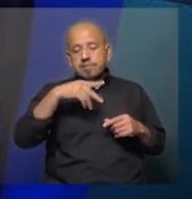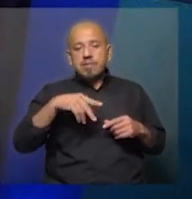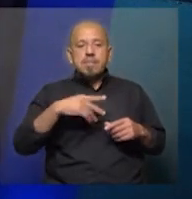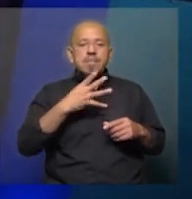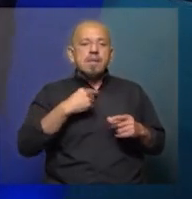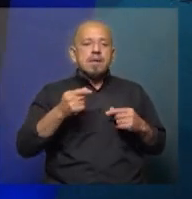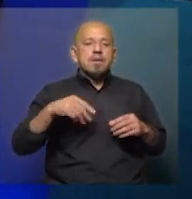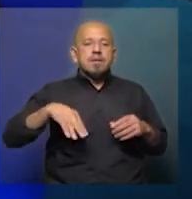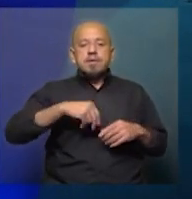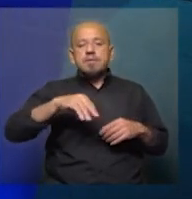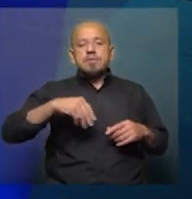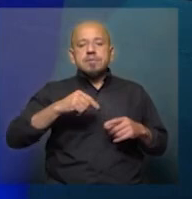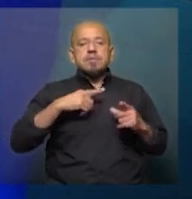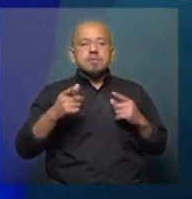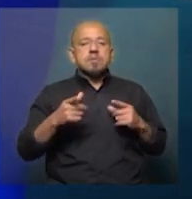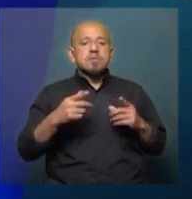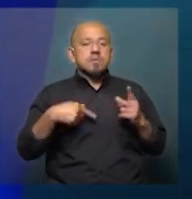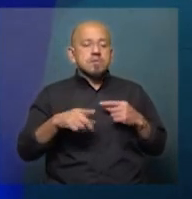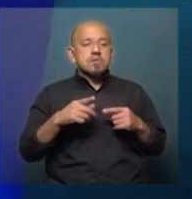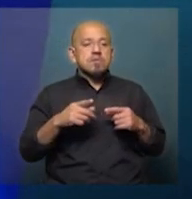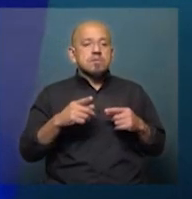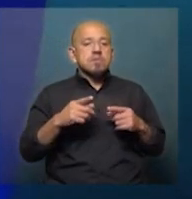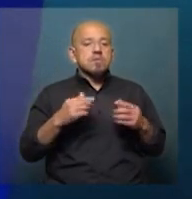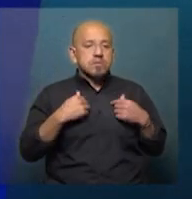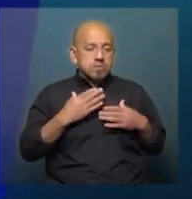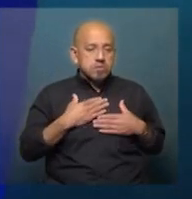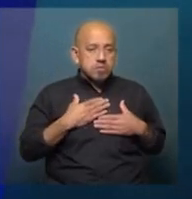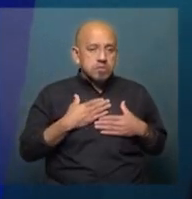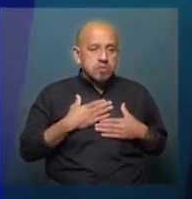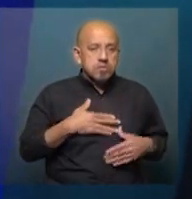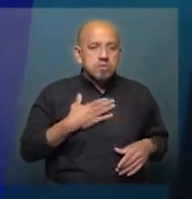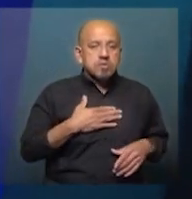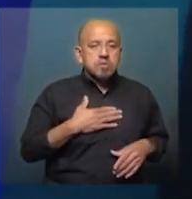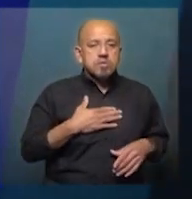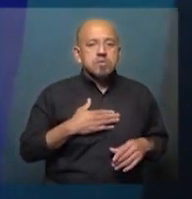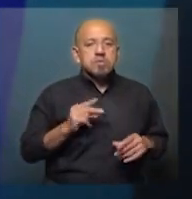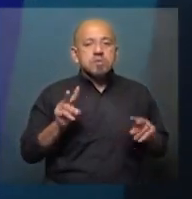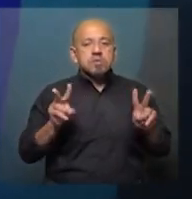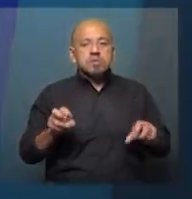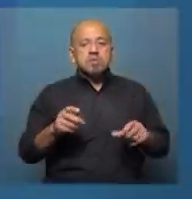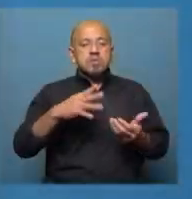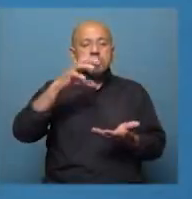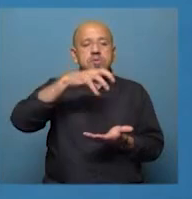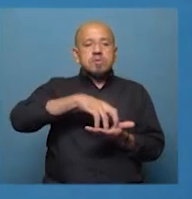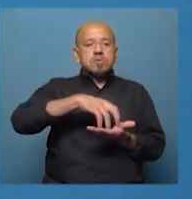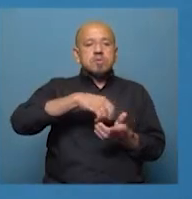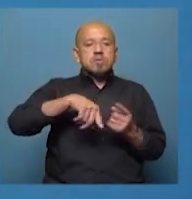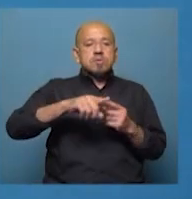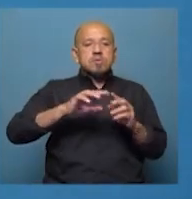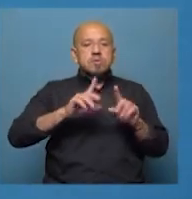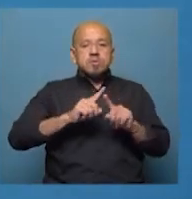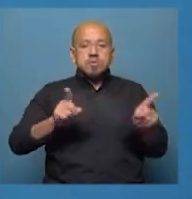este lo lo festejaron lo celebraron nosotros acompañamos eso el tema es que el edificio no es el